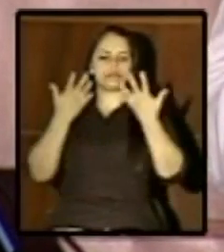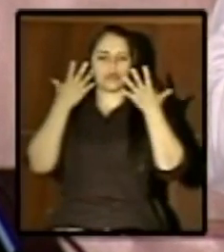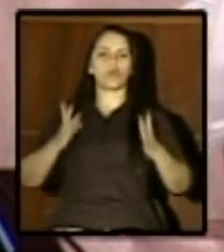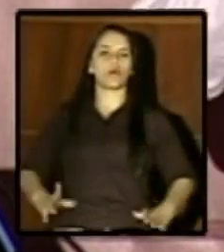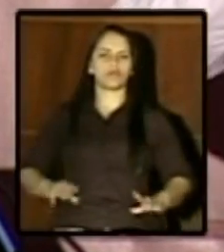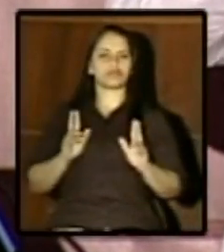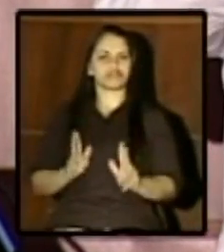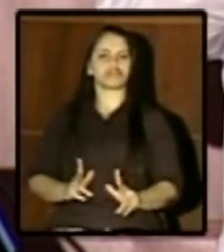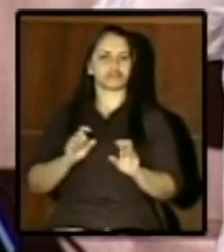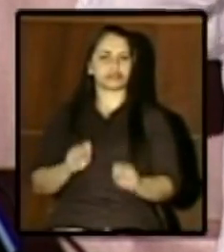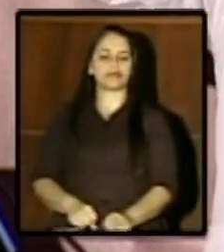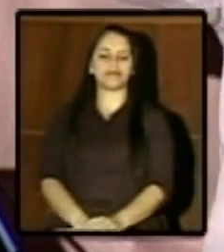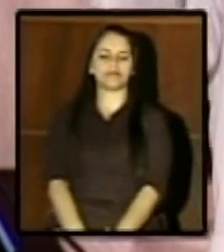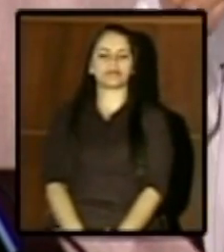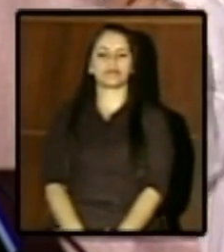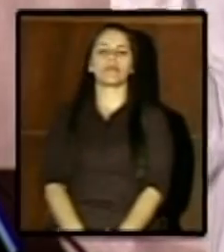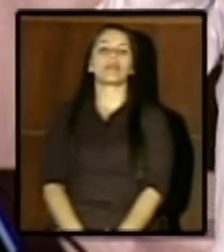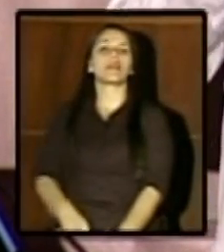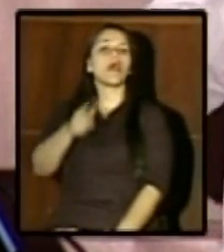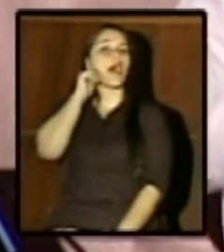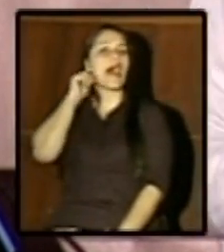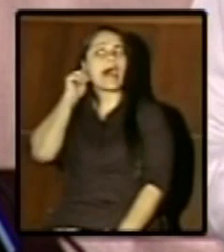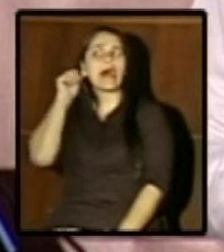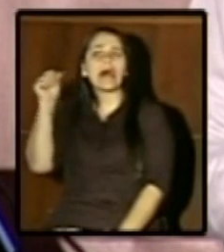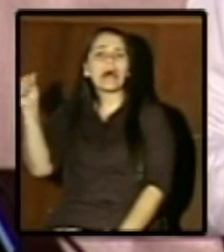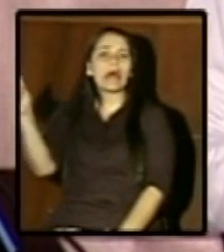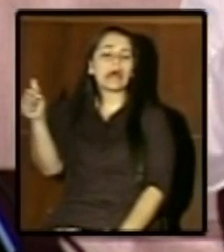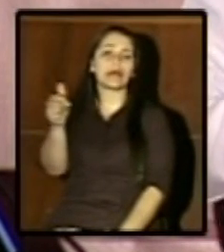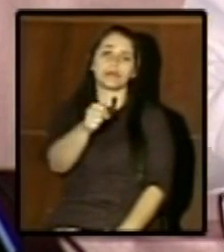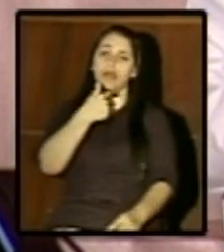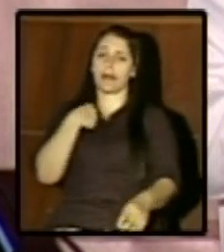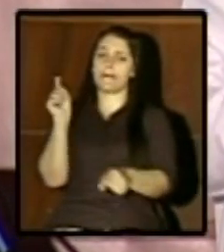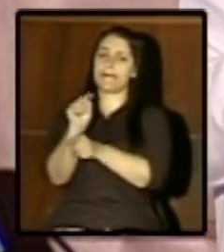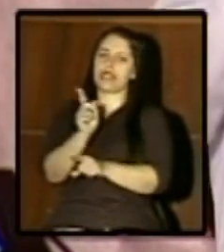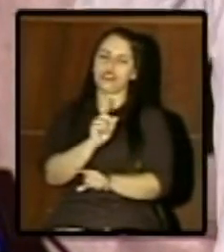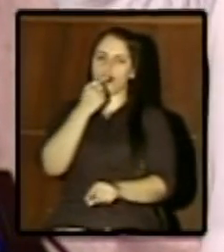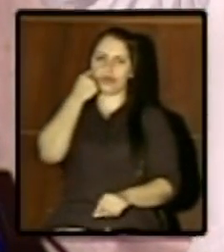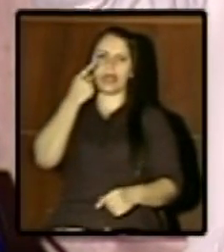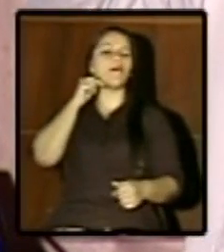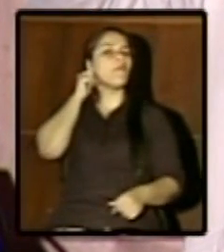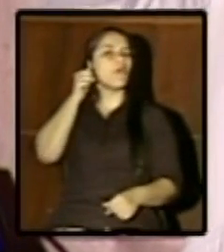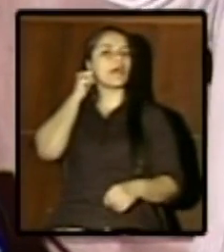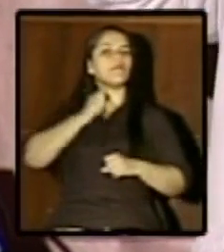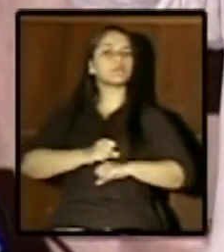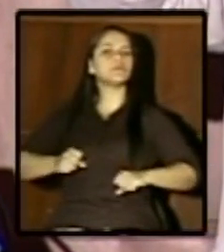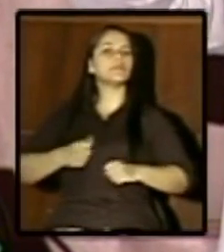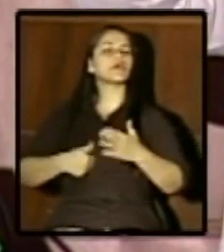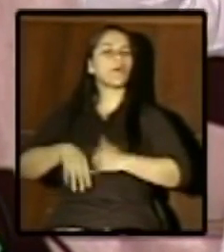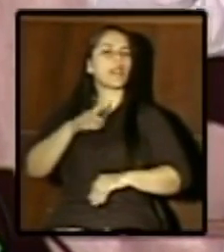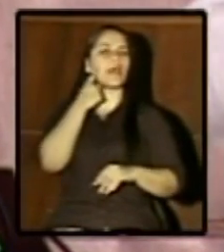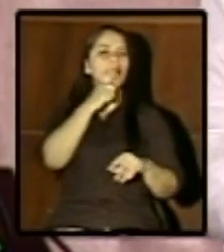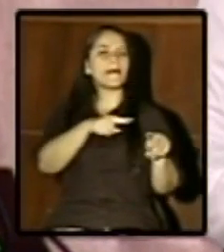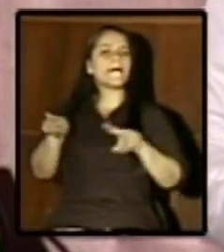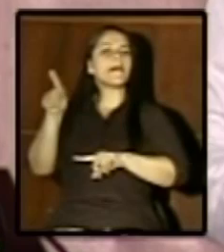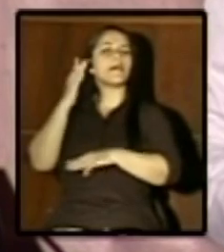podemos impactar. ¿Listo? Ahora, la obesidad en las mujeres sí que sienta mal. Una mujer obesa